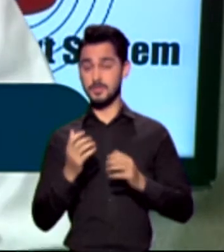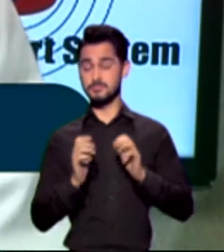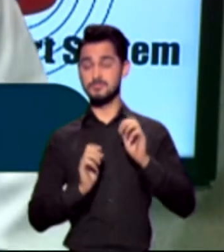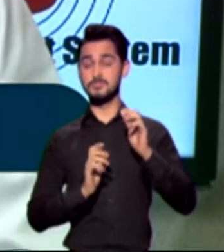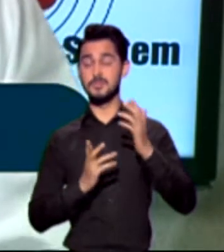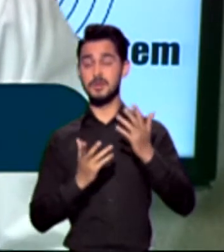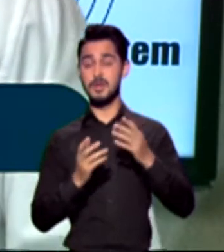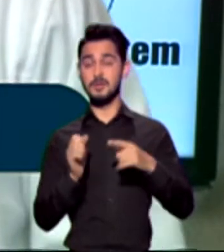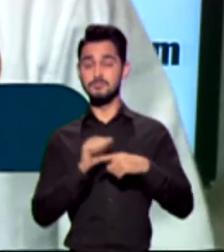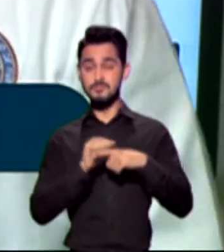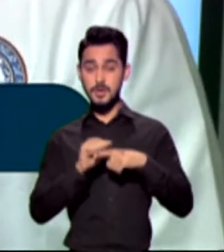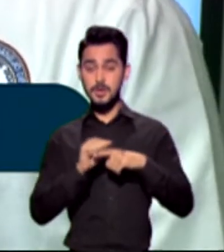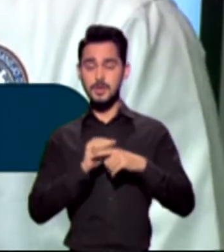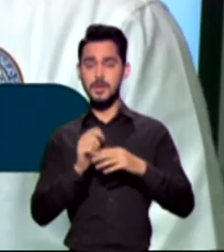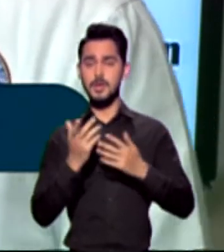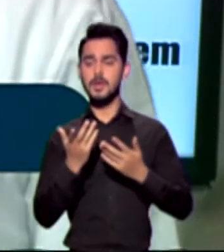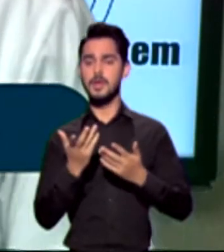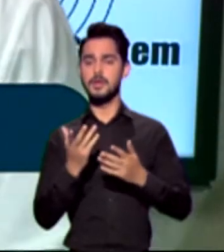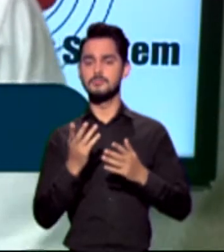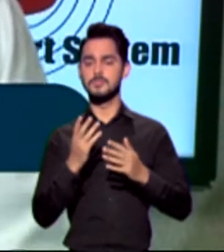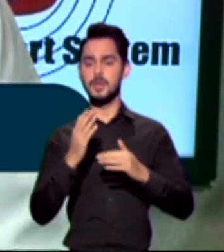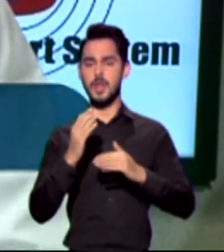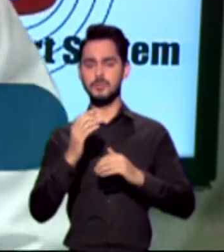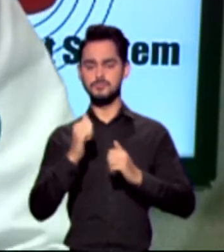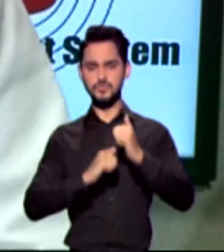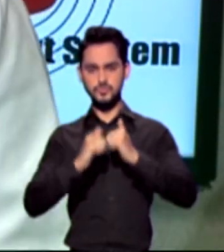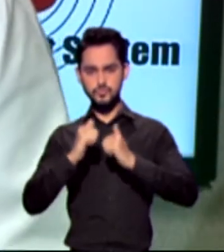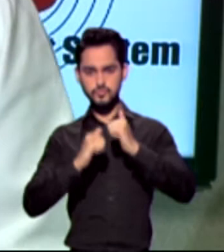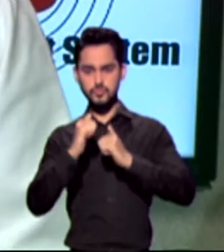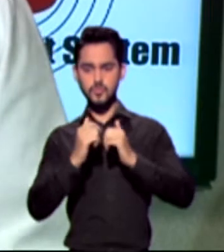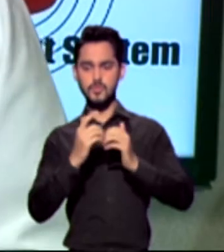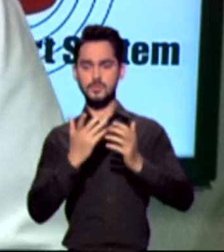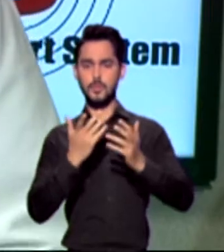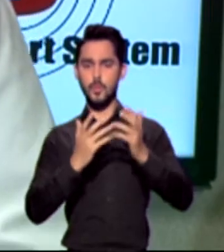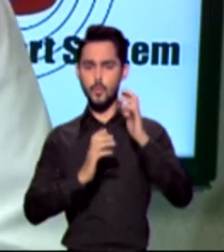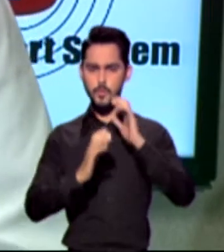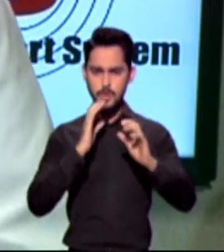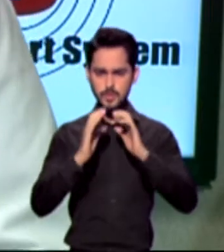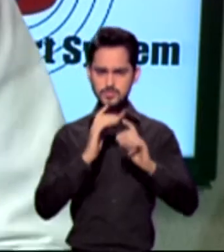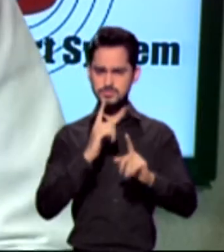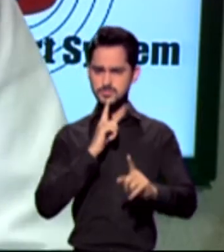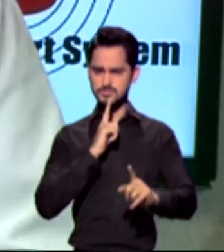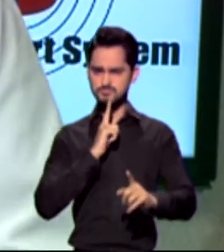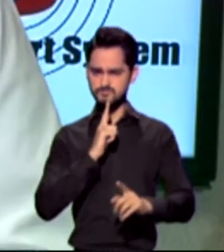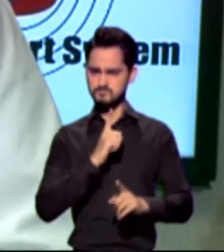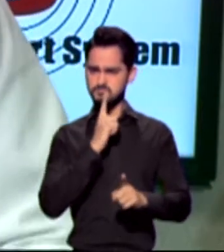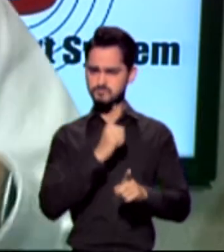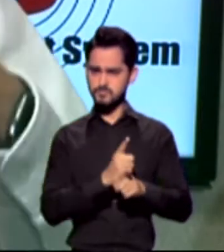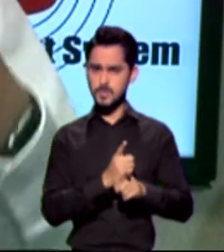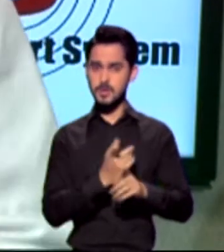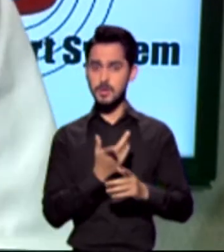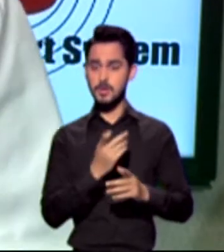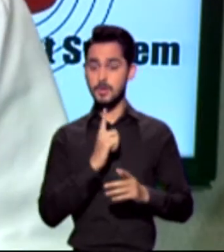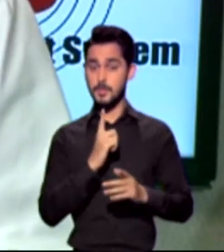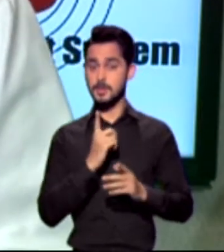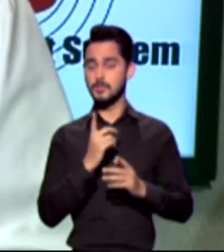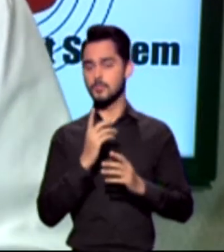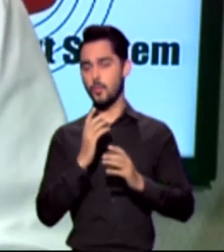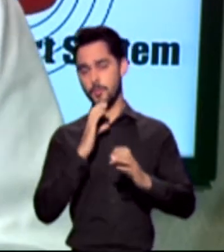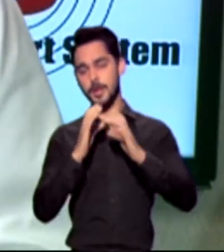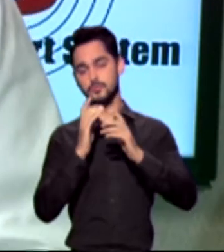validar lo que es la infraestructura crítica en cuanto a lo que es las comunicaciones, y hablamos, cuando hablamos de comunicaciones, hablamos de la comunicación